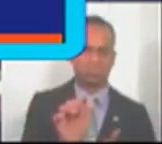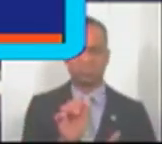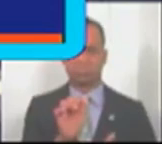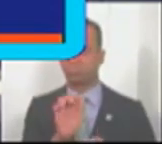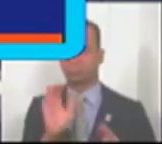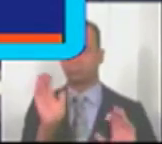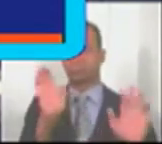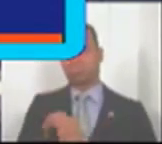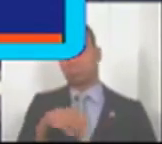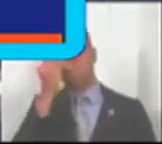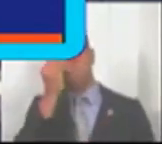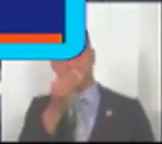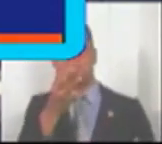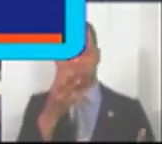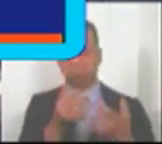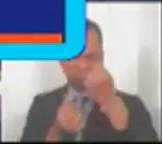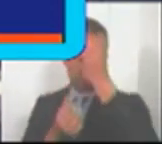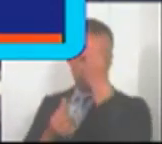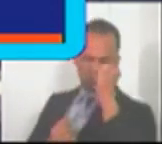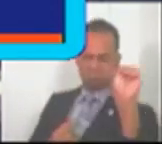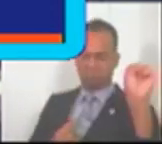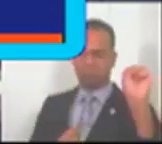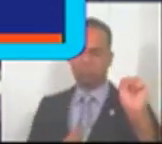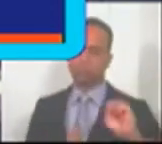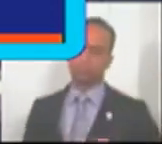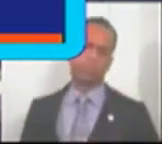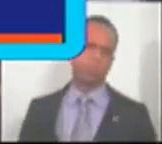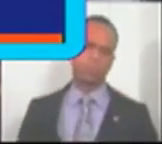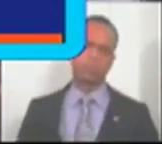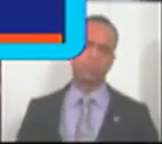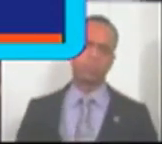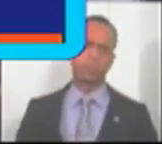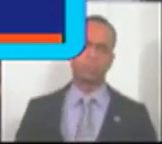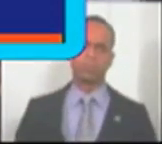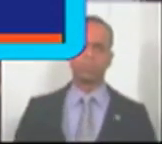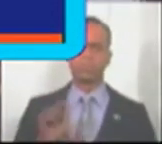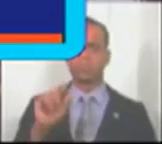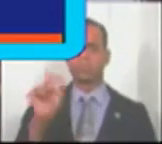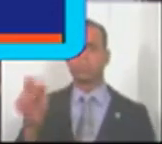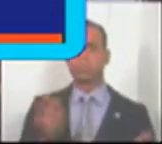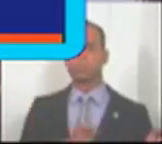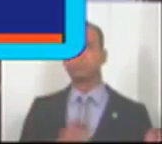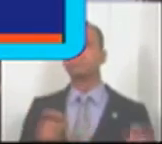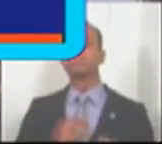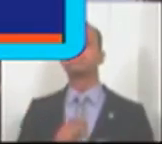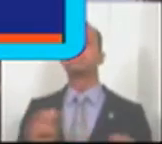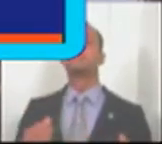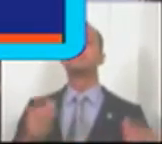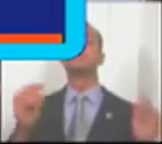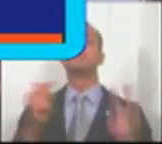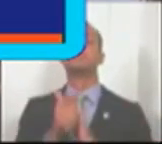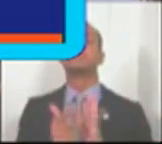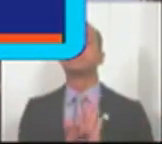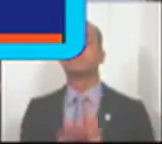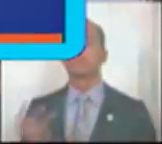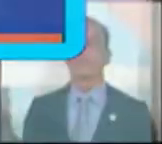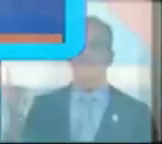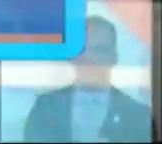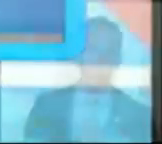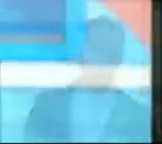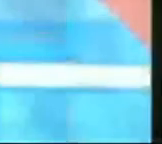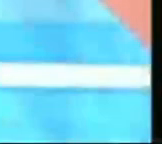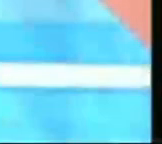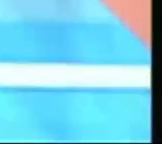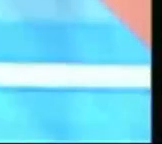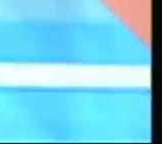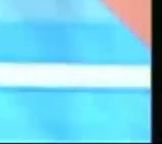incumplirla. No puede sentirse nadie, y menos el gobernante, por encima de la ley. Las